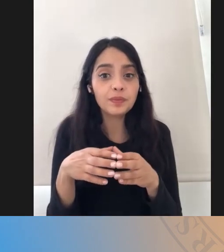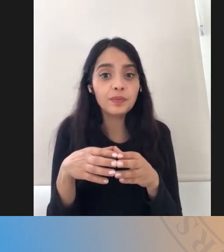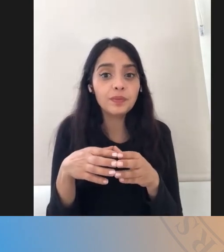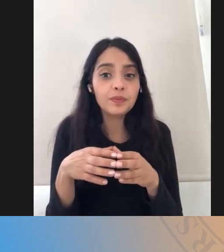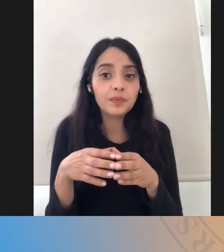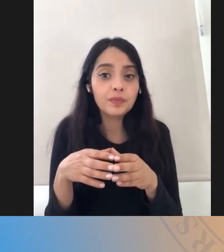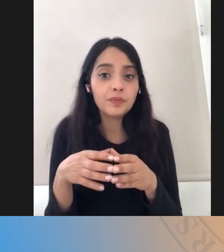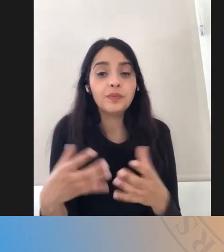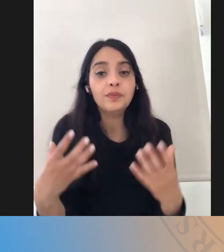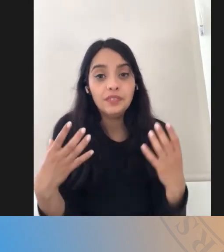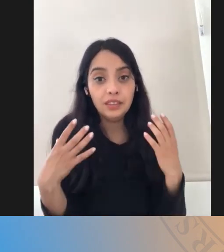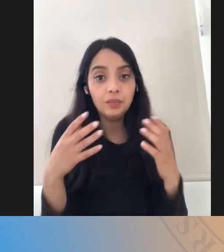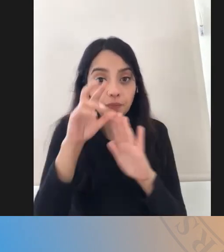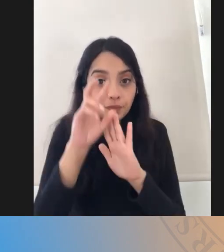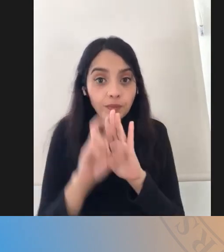los proyectos,